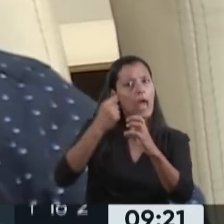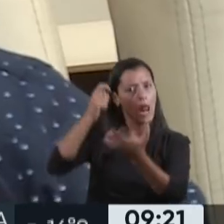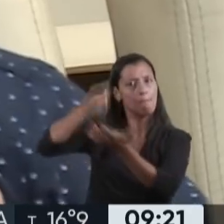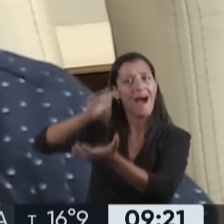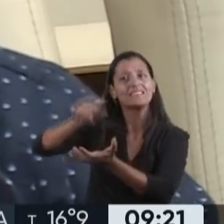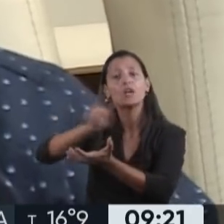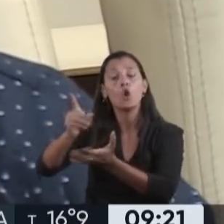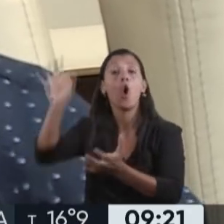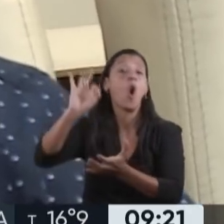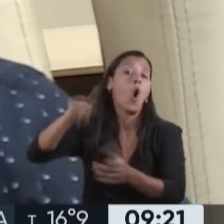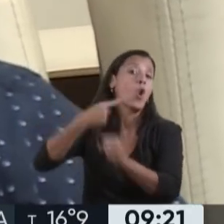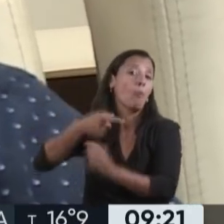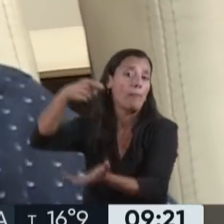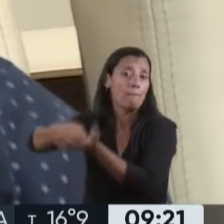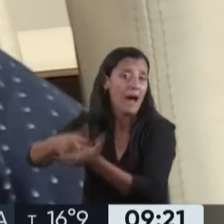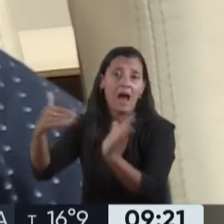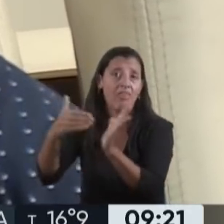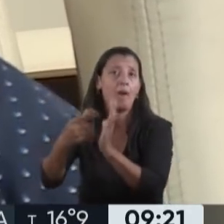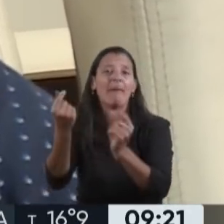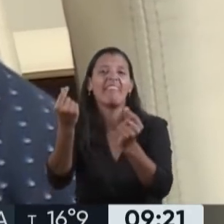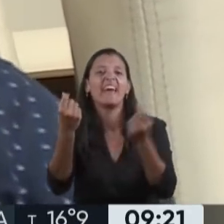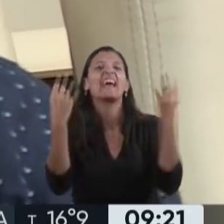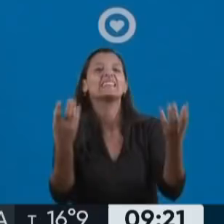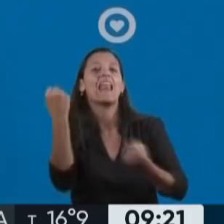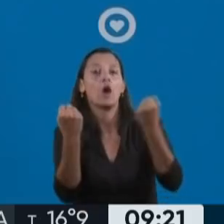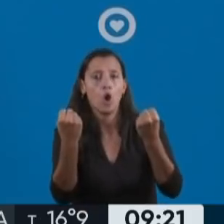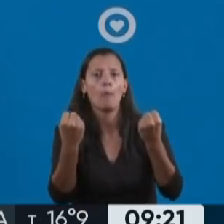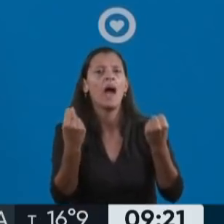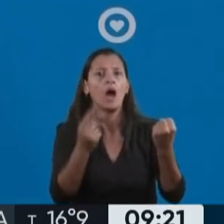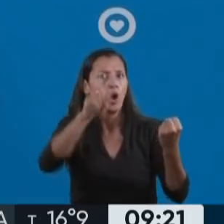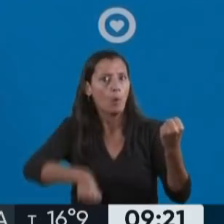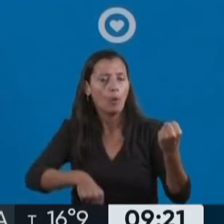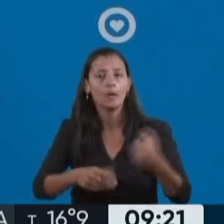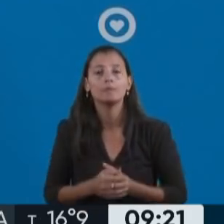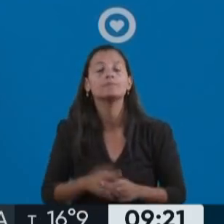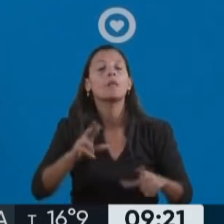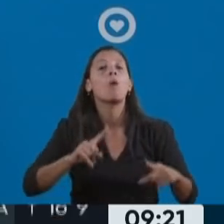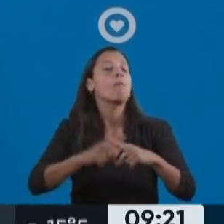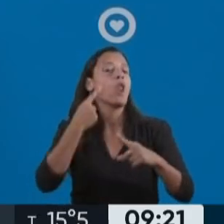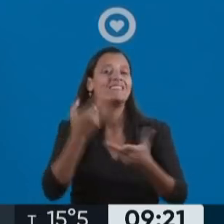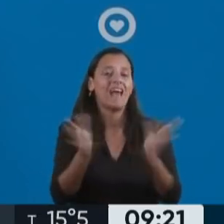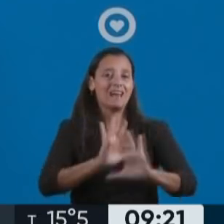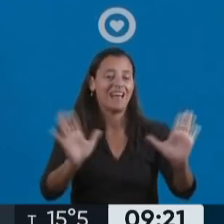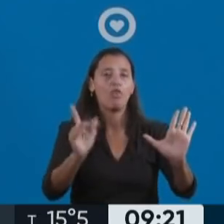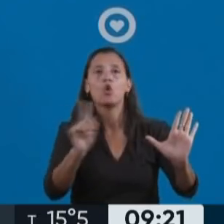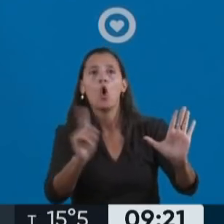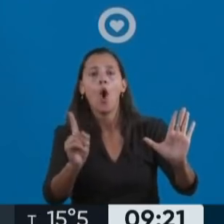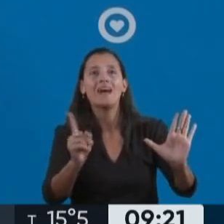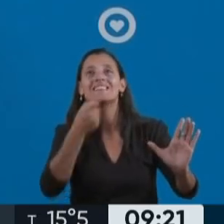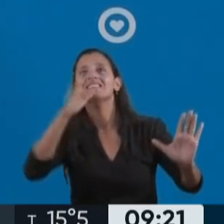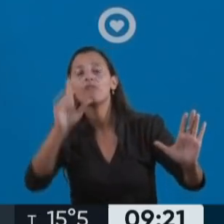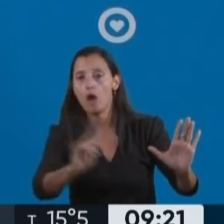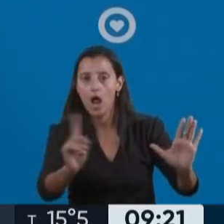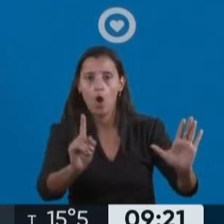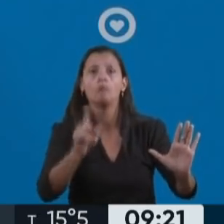o si no puede pagar a partir de la situación de las reservas, y cómo van a afectar los mercados la decisión que tome. Políticas de Estado no se basan en deseos, se basan